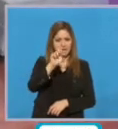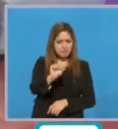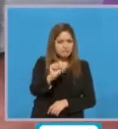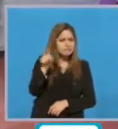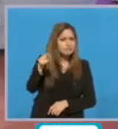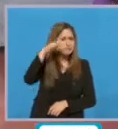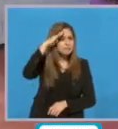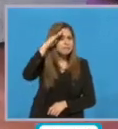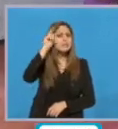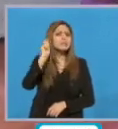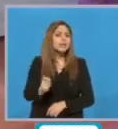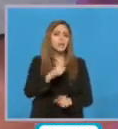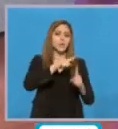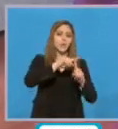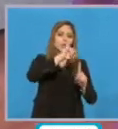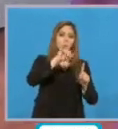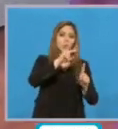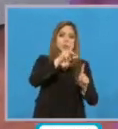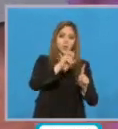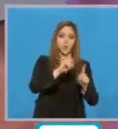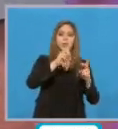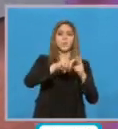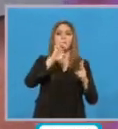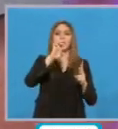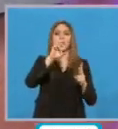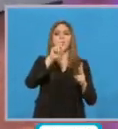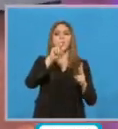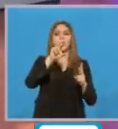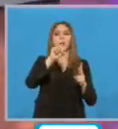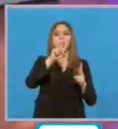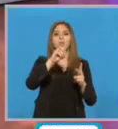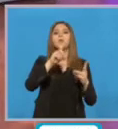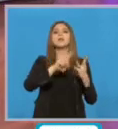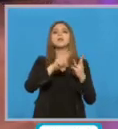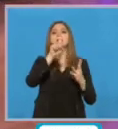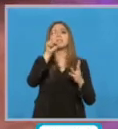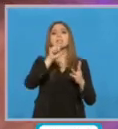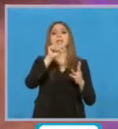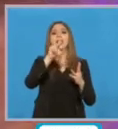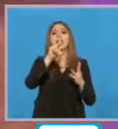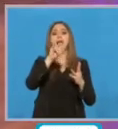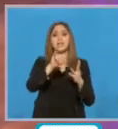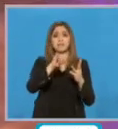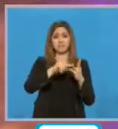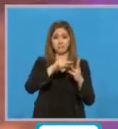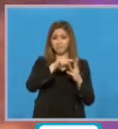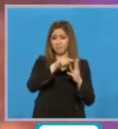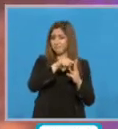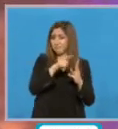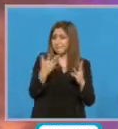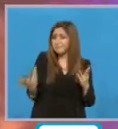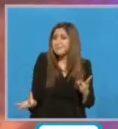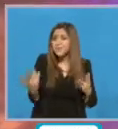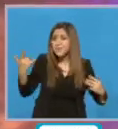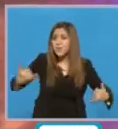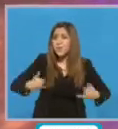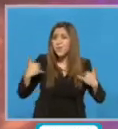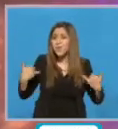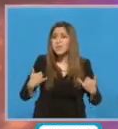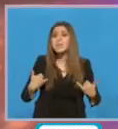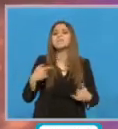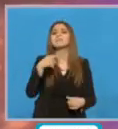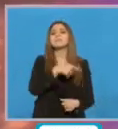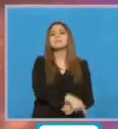son Julio Alberto López, Eduardo Cruces y Saraí Juárez, muy jovencitos, y ellos, nada más y nada